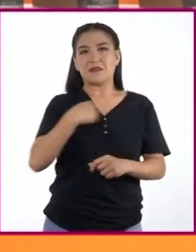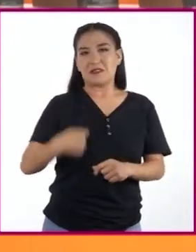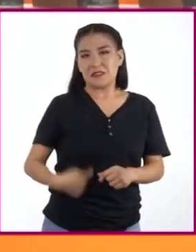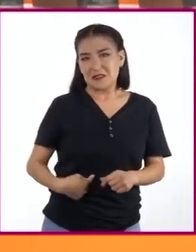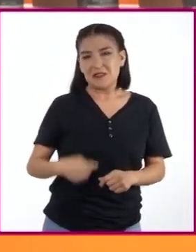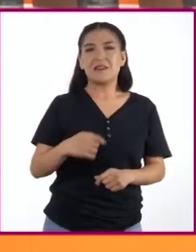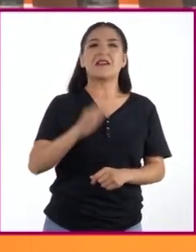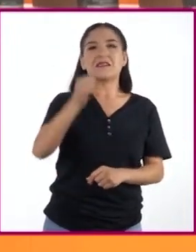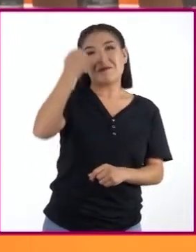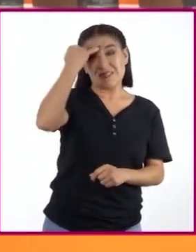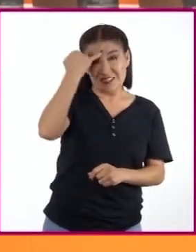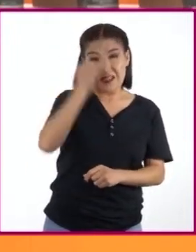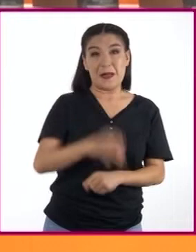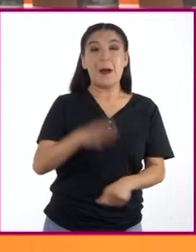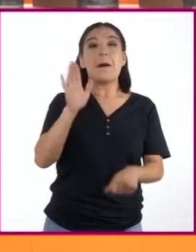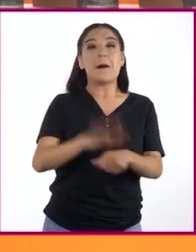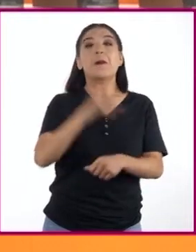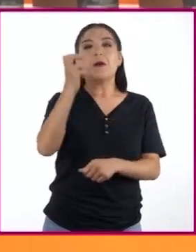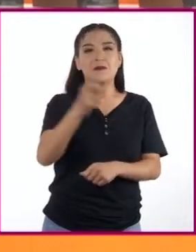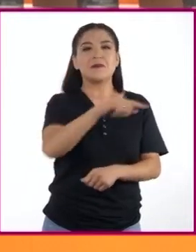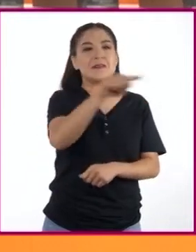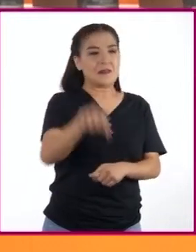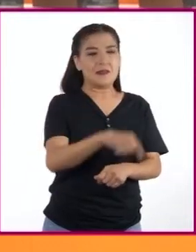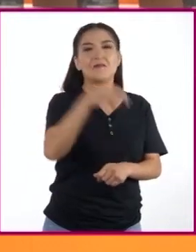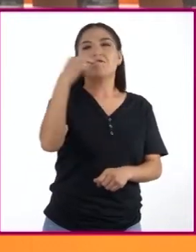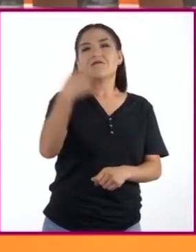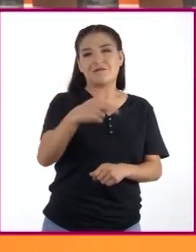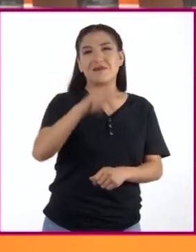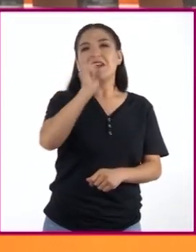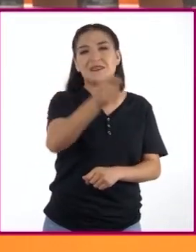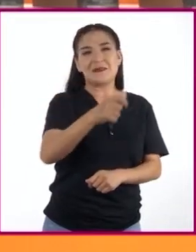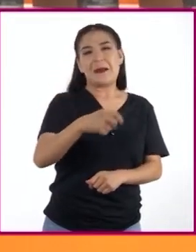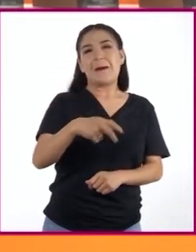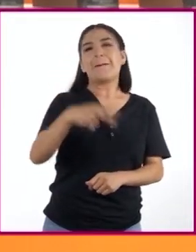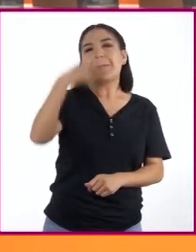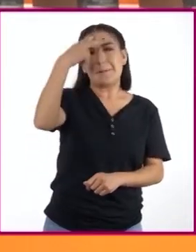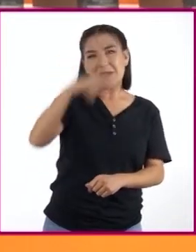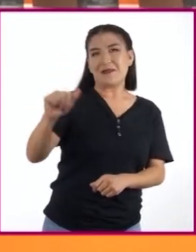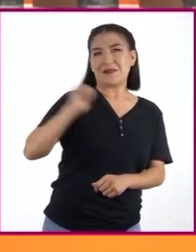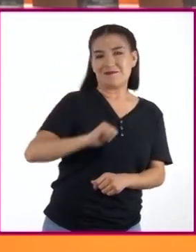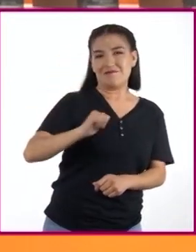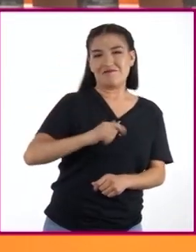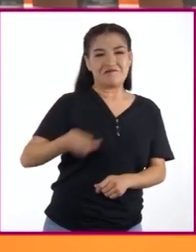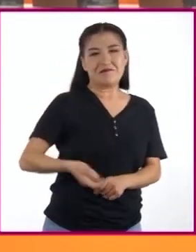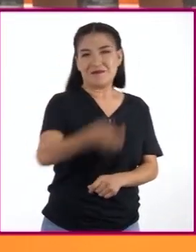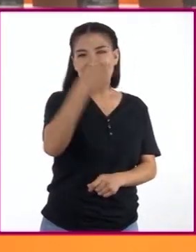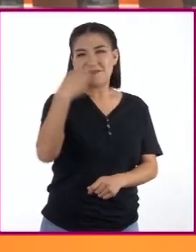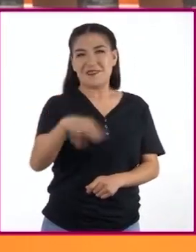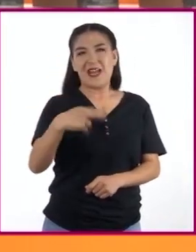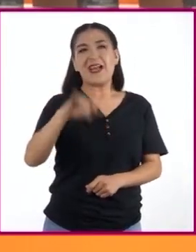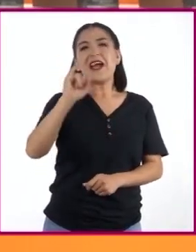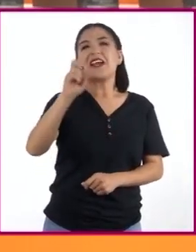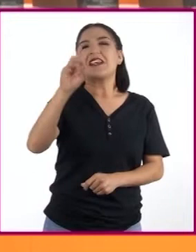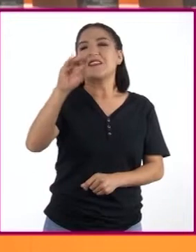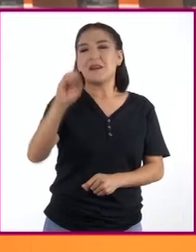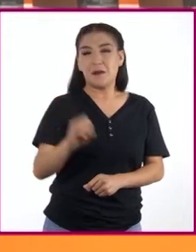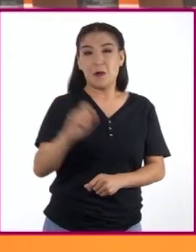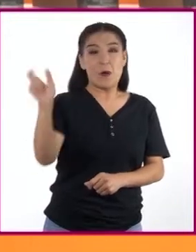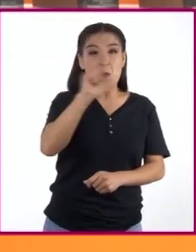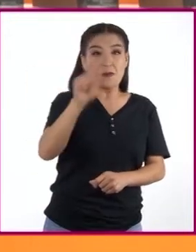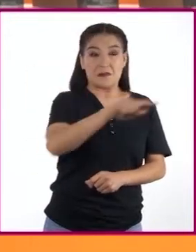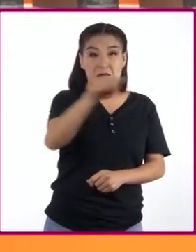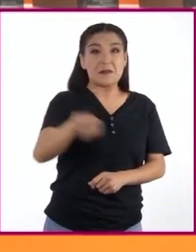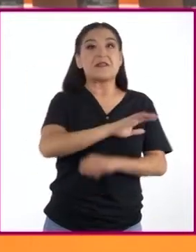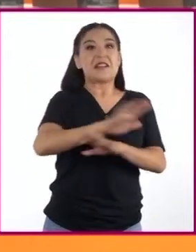eso llamaron a los habitantes del México antiguo indios. Cuando supieron que el continente al que